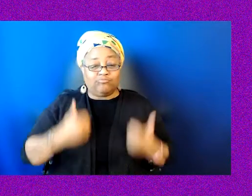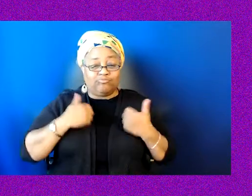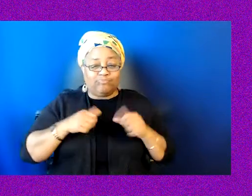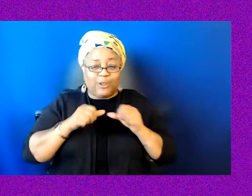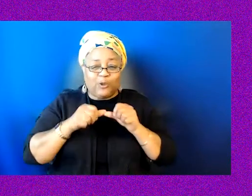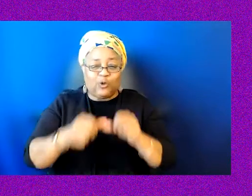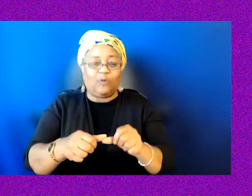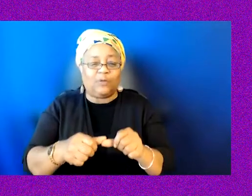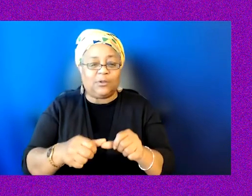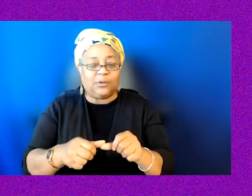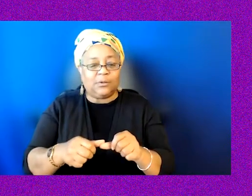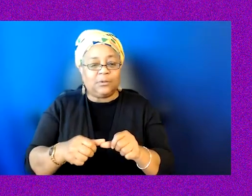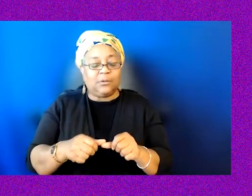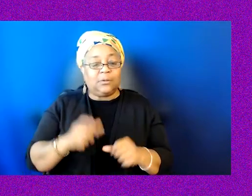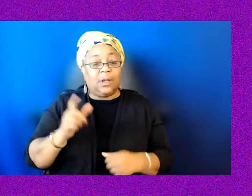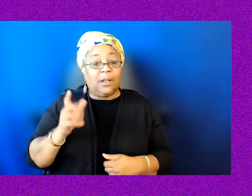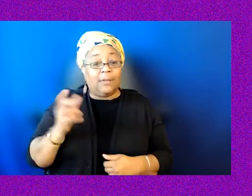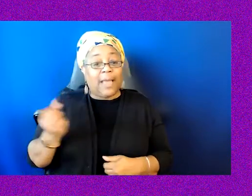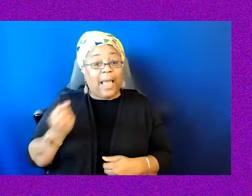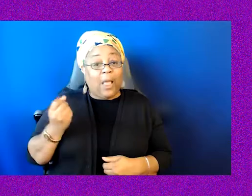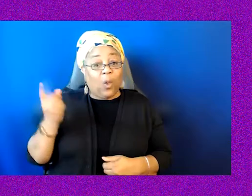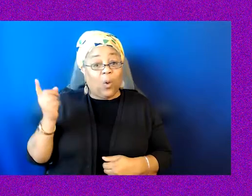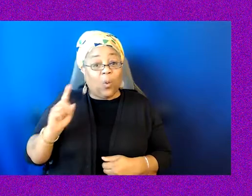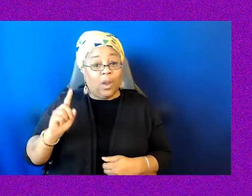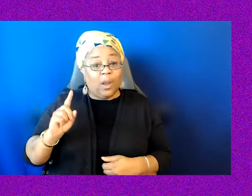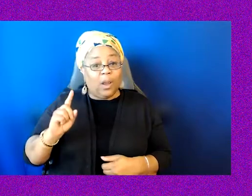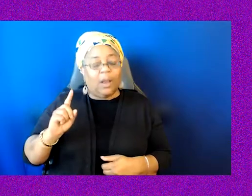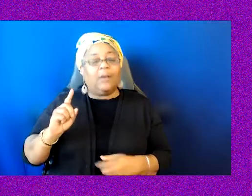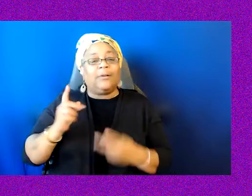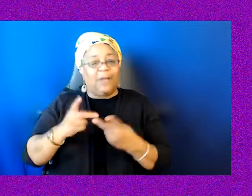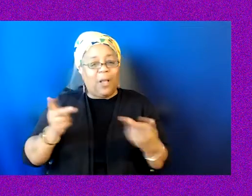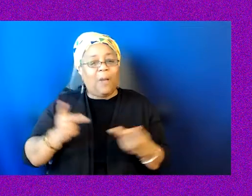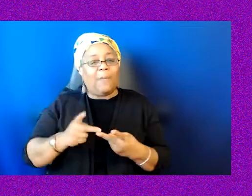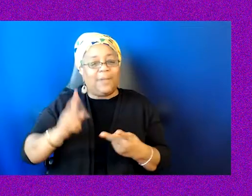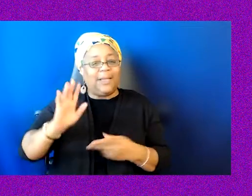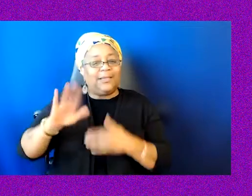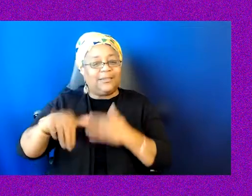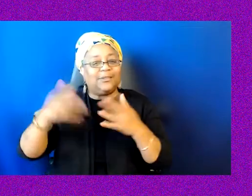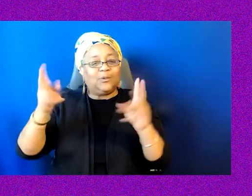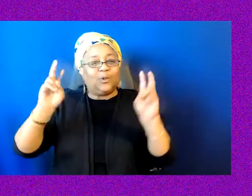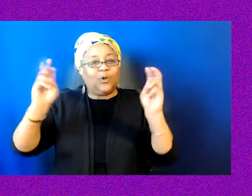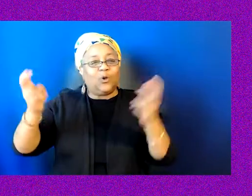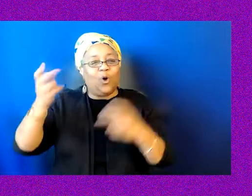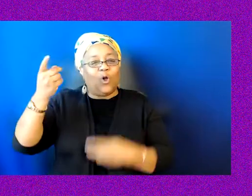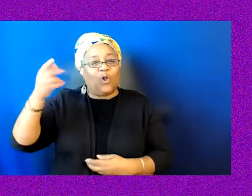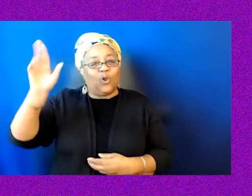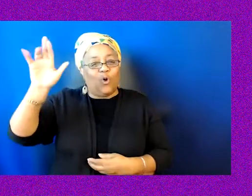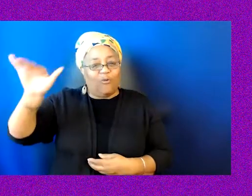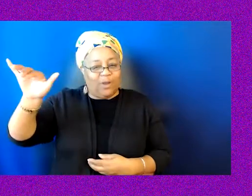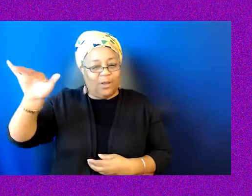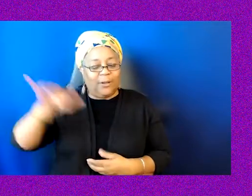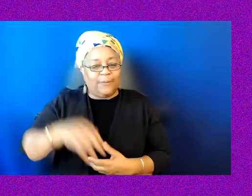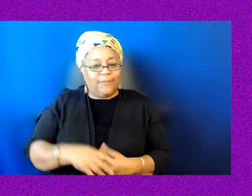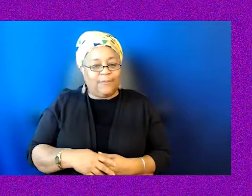canciones de resistencia desde un lugar que ellos llaman